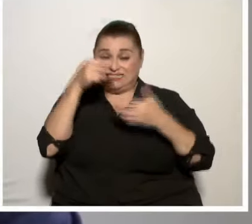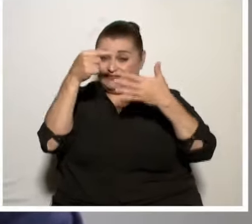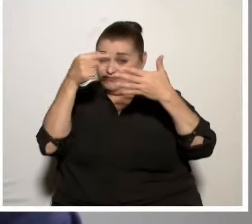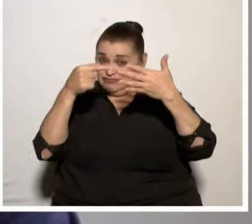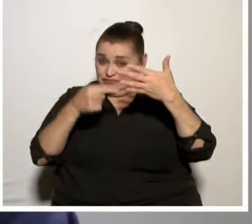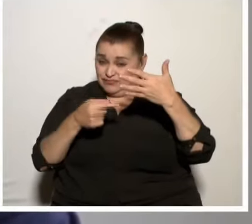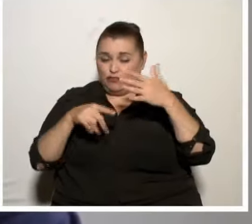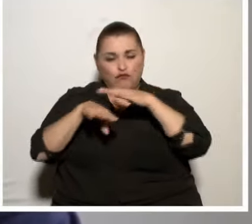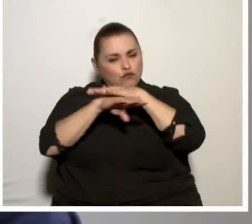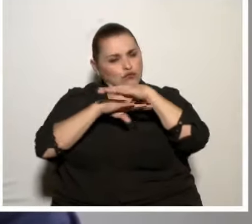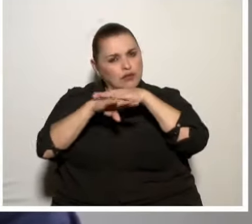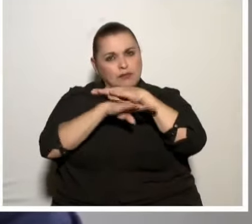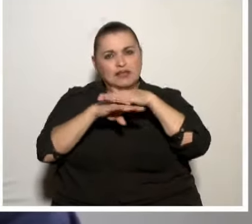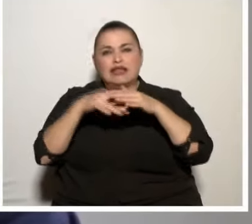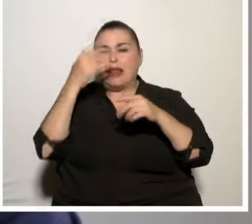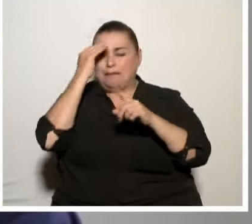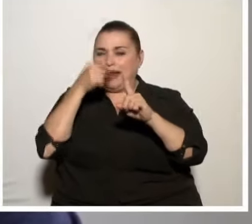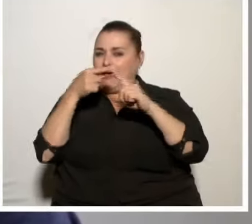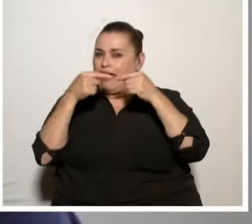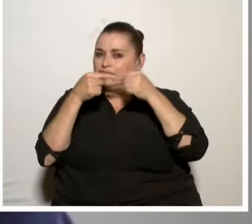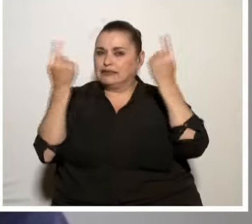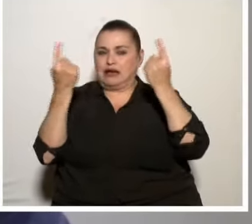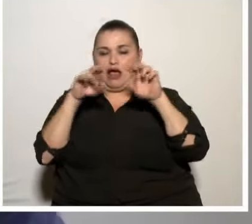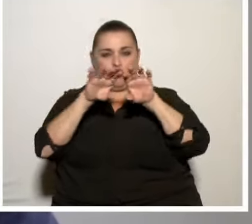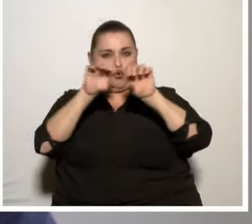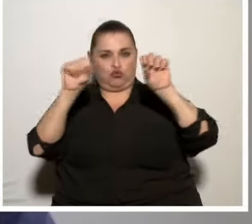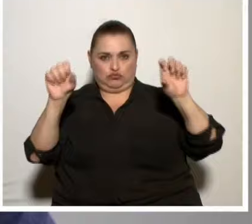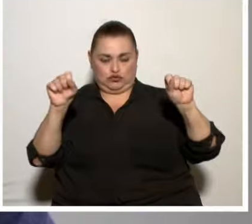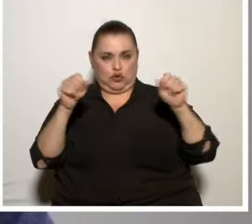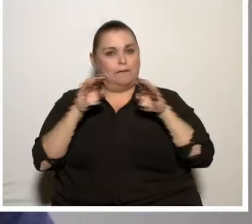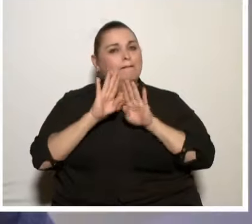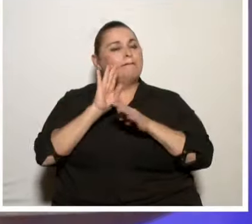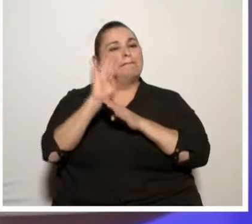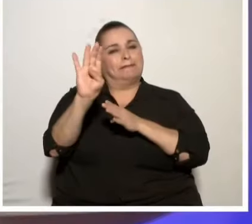serán fundamentales para atacar la corrupción y prevenirla.